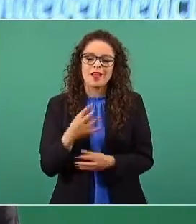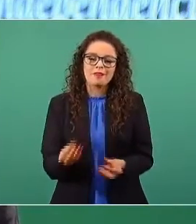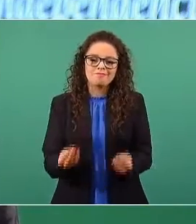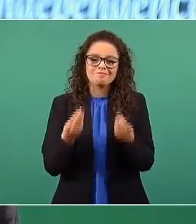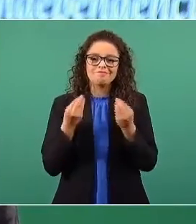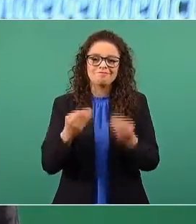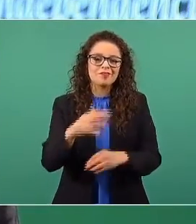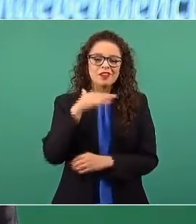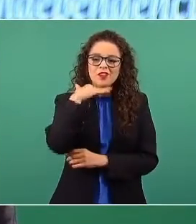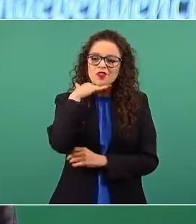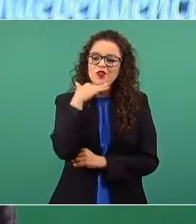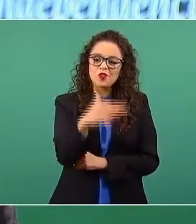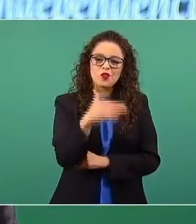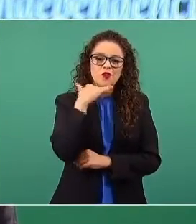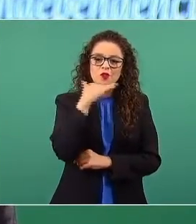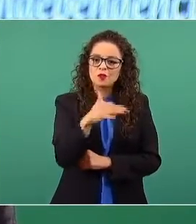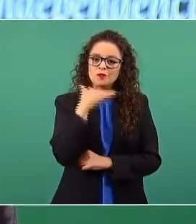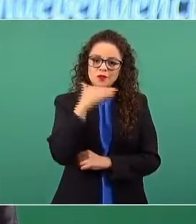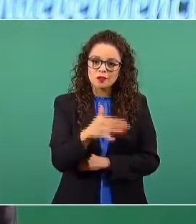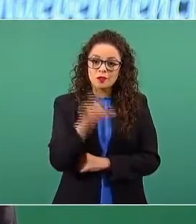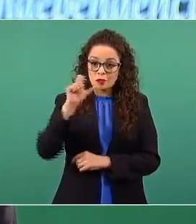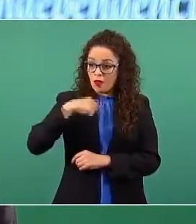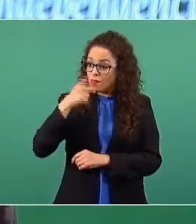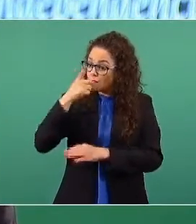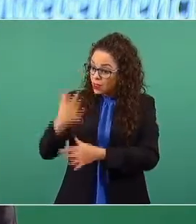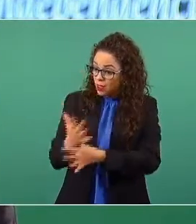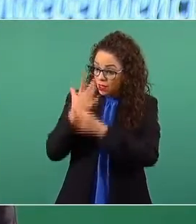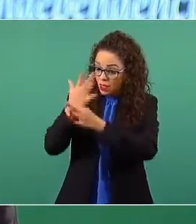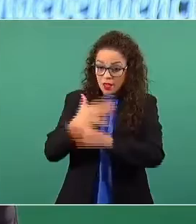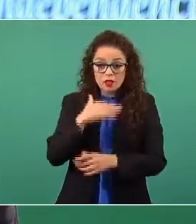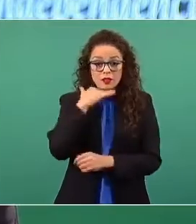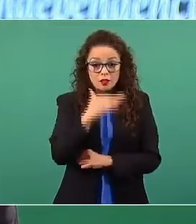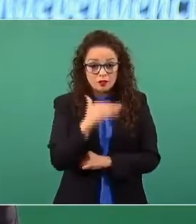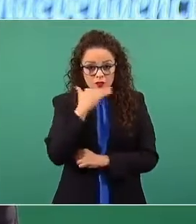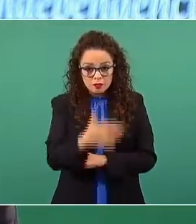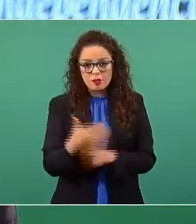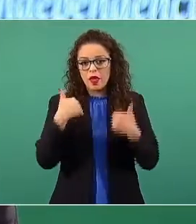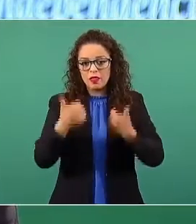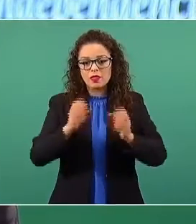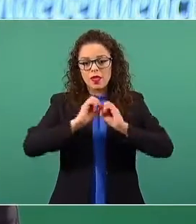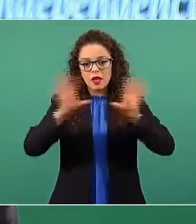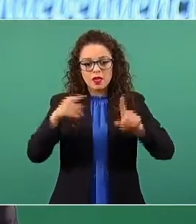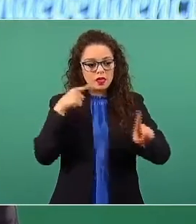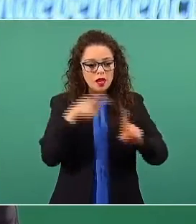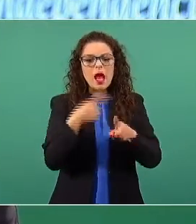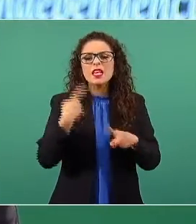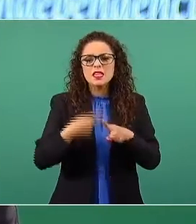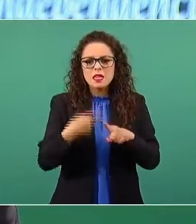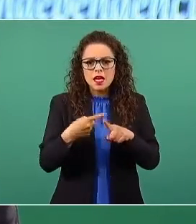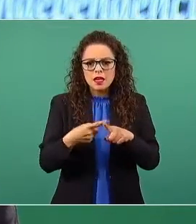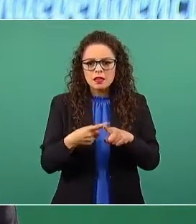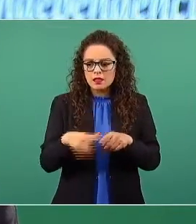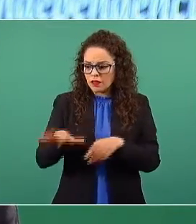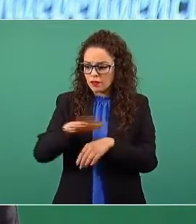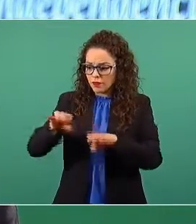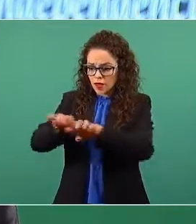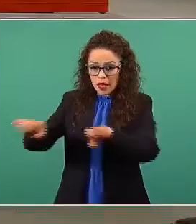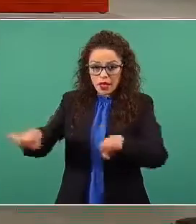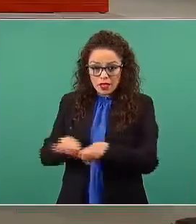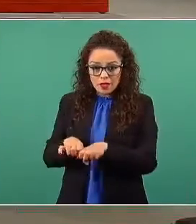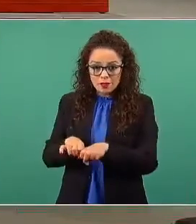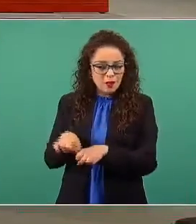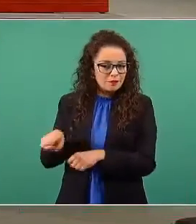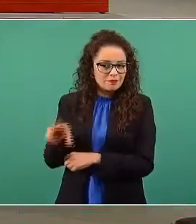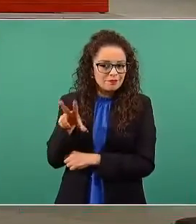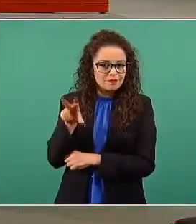cuando hablamos de corrupción, dejamos en claro que la corrupción no es de la base trabajadora de COFEPRIS. La corrupción